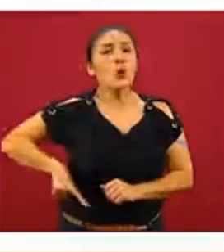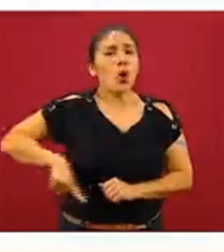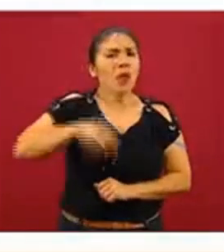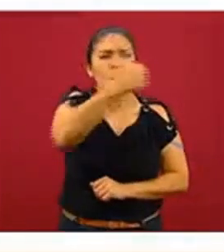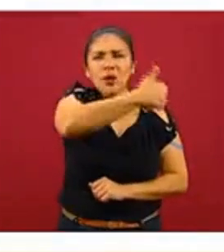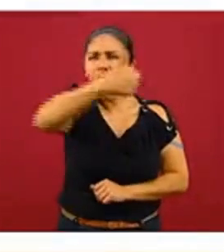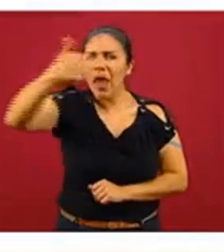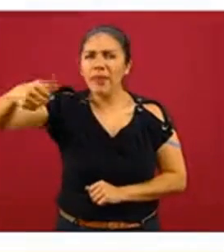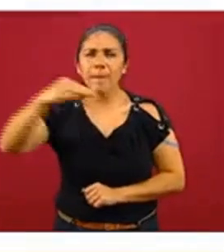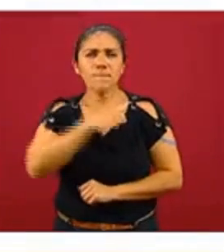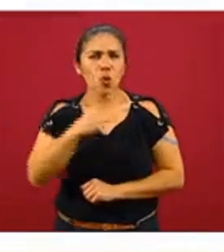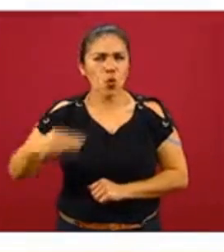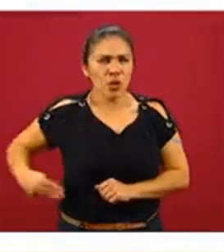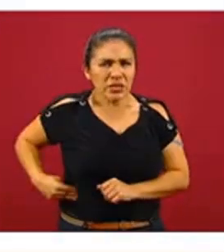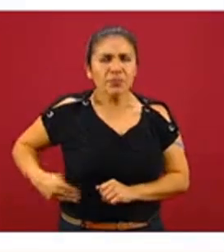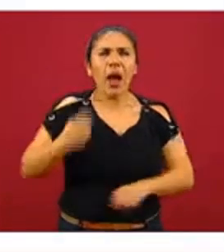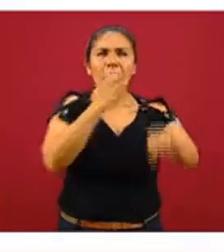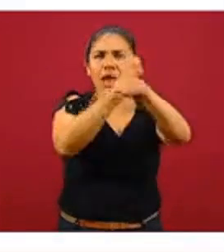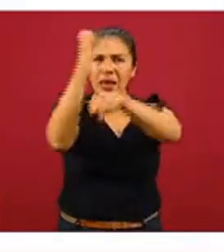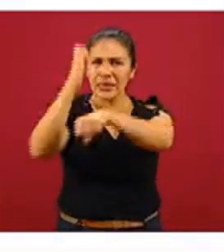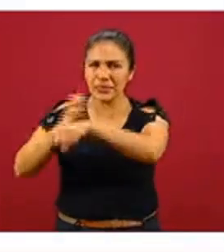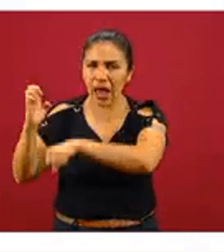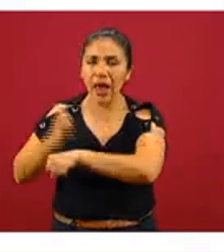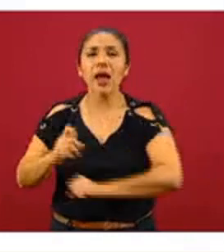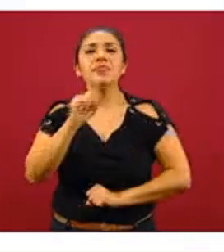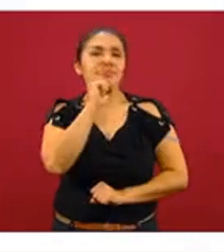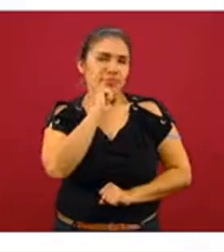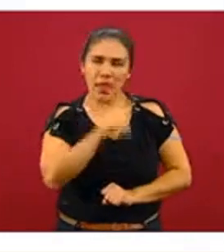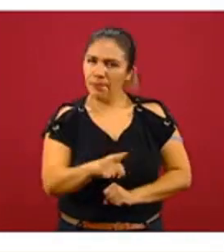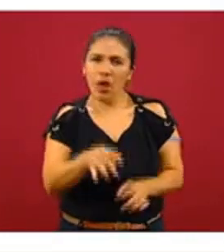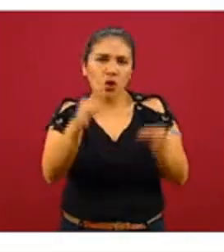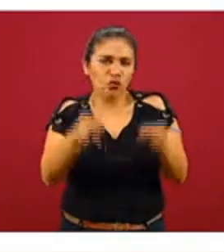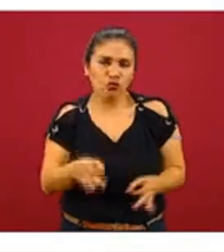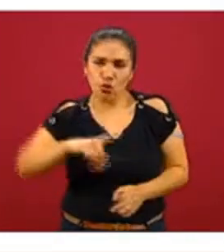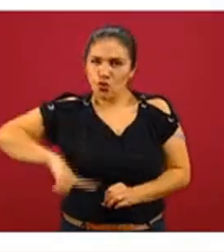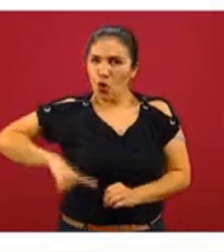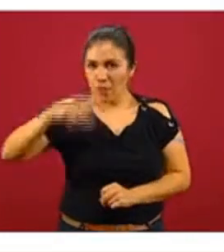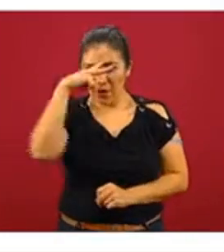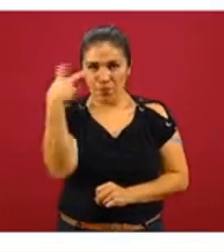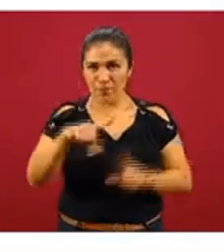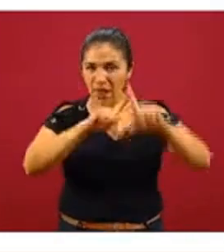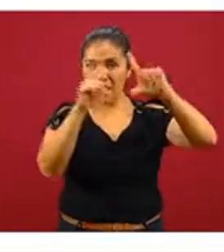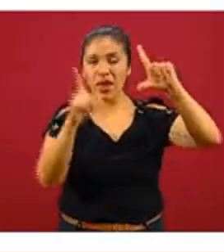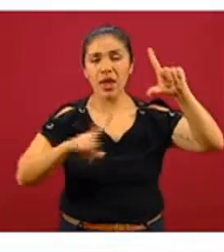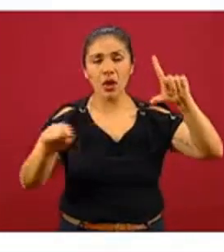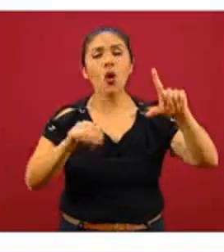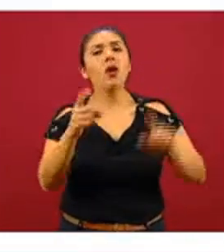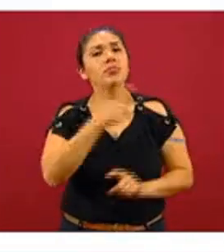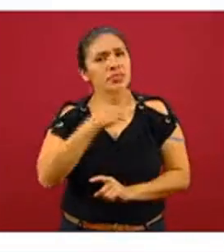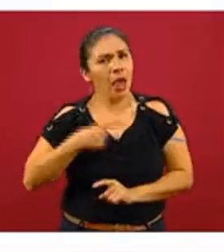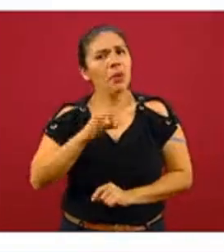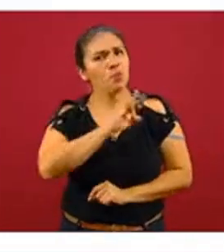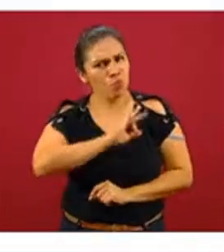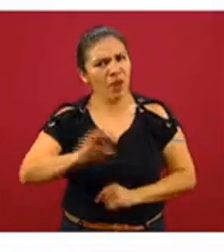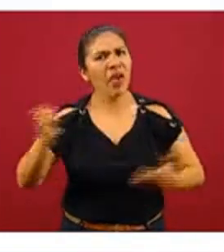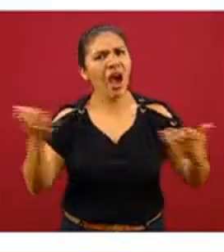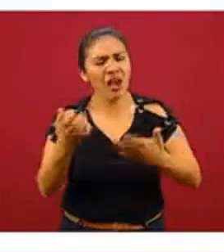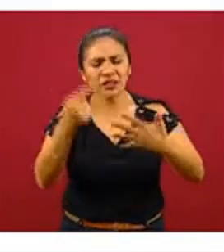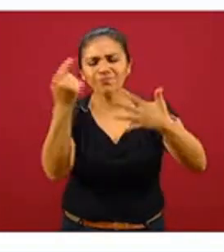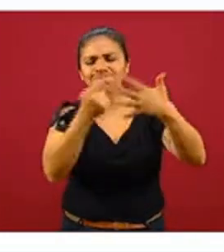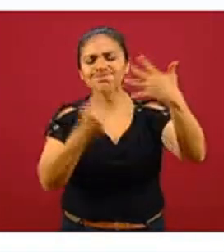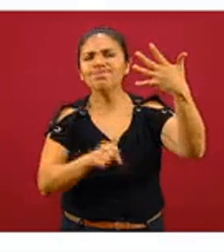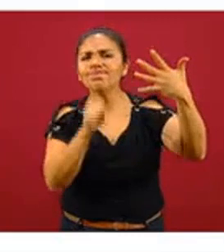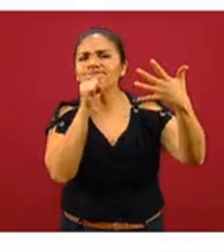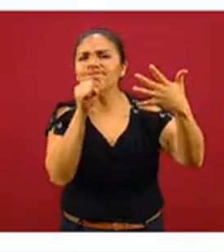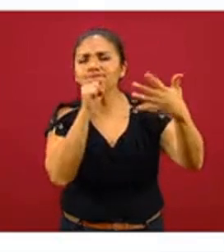municipal, cada gobierno estatal y también, evidentemente, el Gobierno de México, podamos tener una serie de indicadores